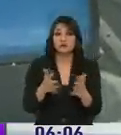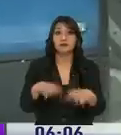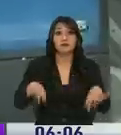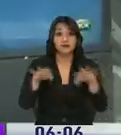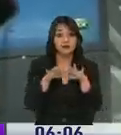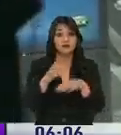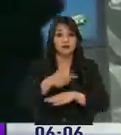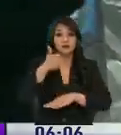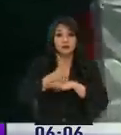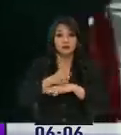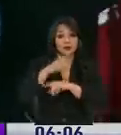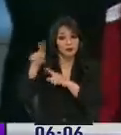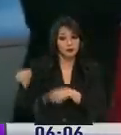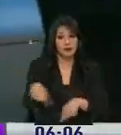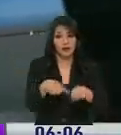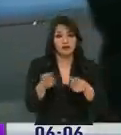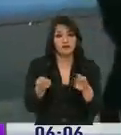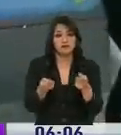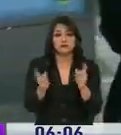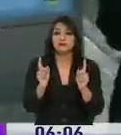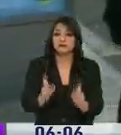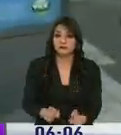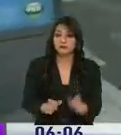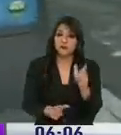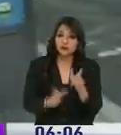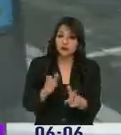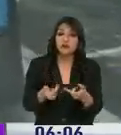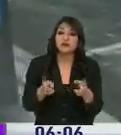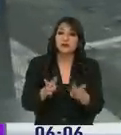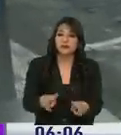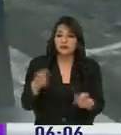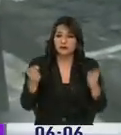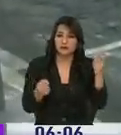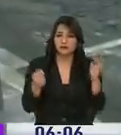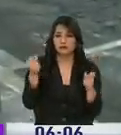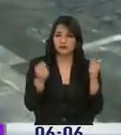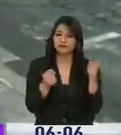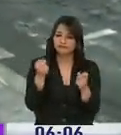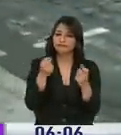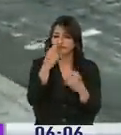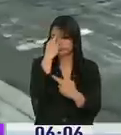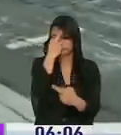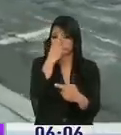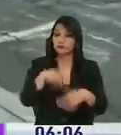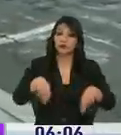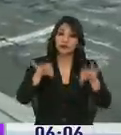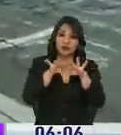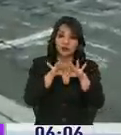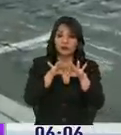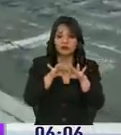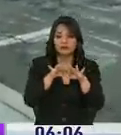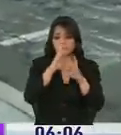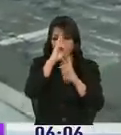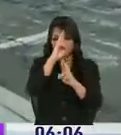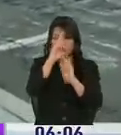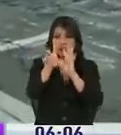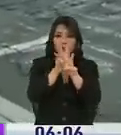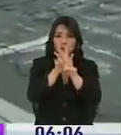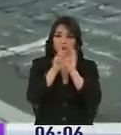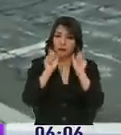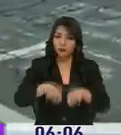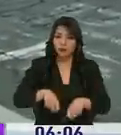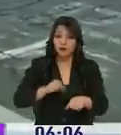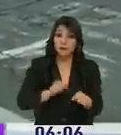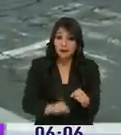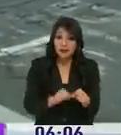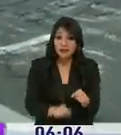las autoridades hagan controles y que la ciudadanía y en especial los conductores concienticen de la importancia de respetar las señales de tránsito y no utilizar